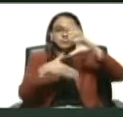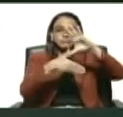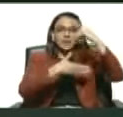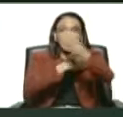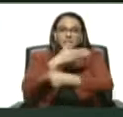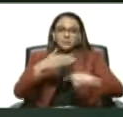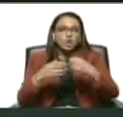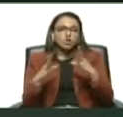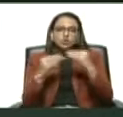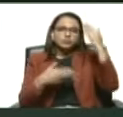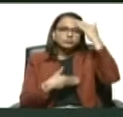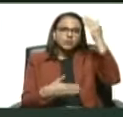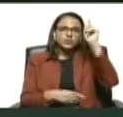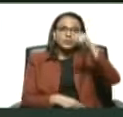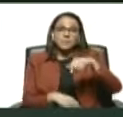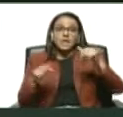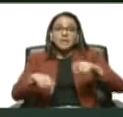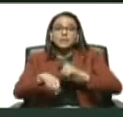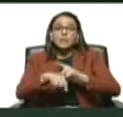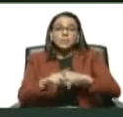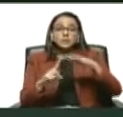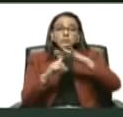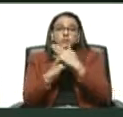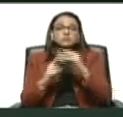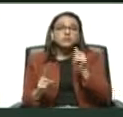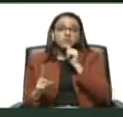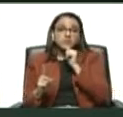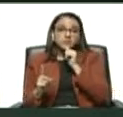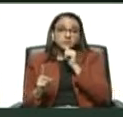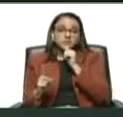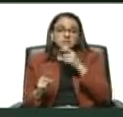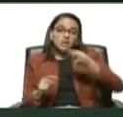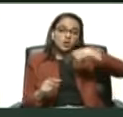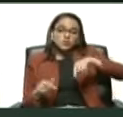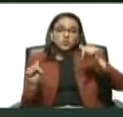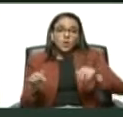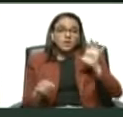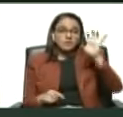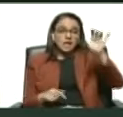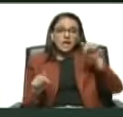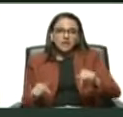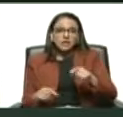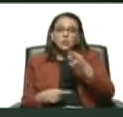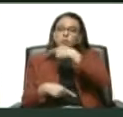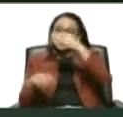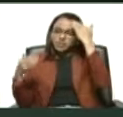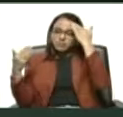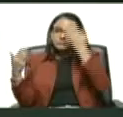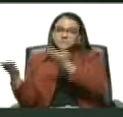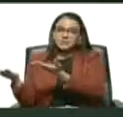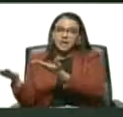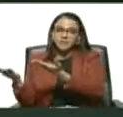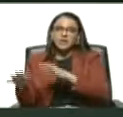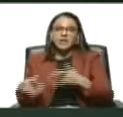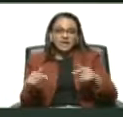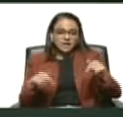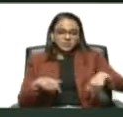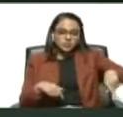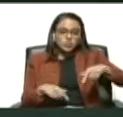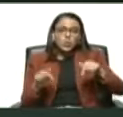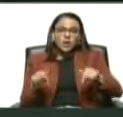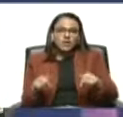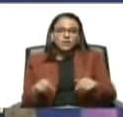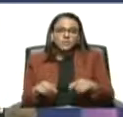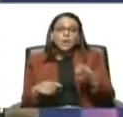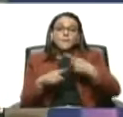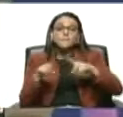este momento, en horas difíciles de nuestra región, Atilio, tú sabes a lo que me refiero, que hoy participan, pero tú hablabas que el